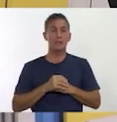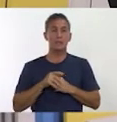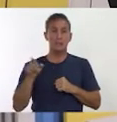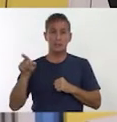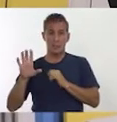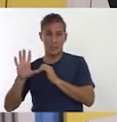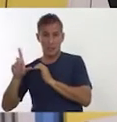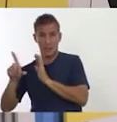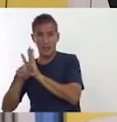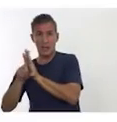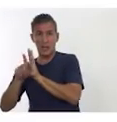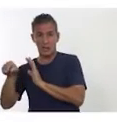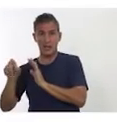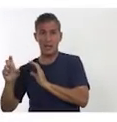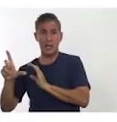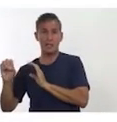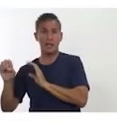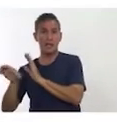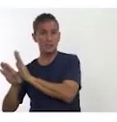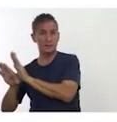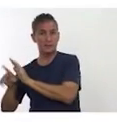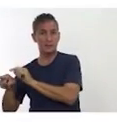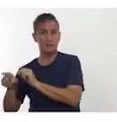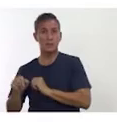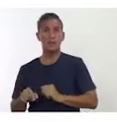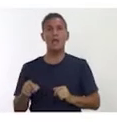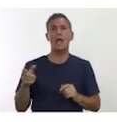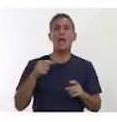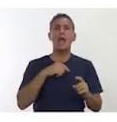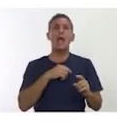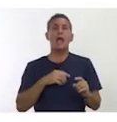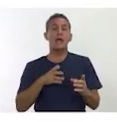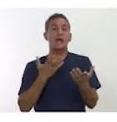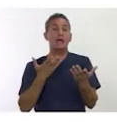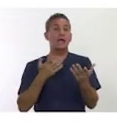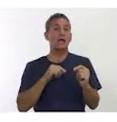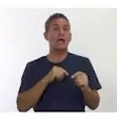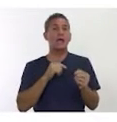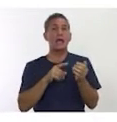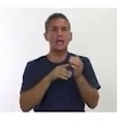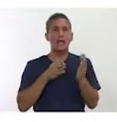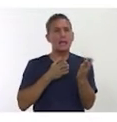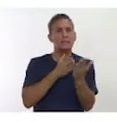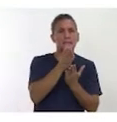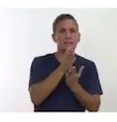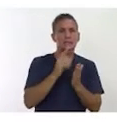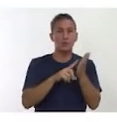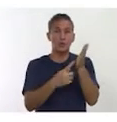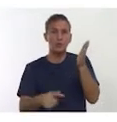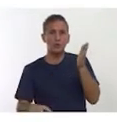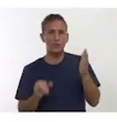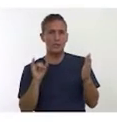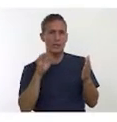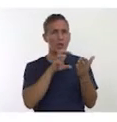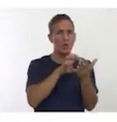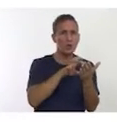Que la ley de Lenz nos enuncia que el sentido de la corriente inducida es tal